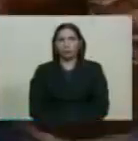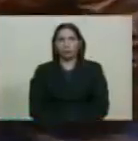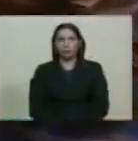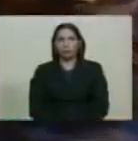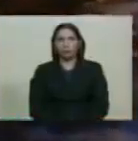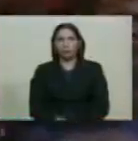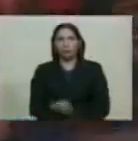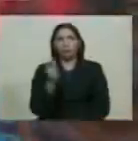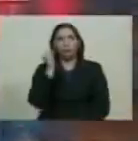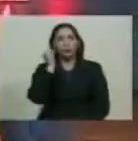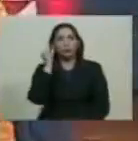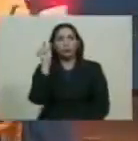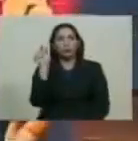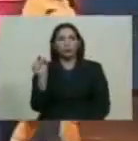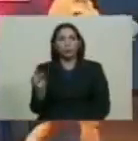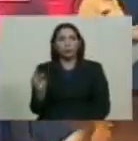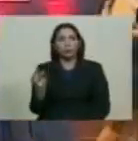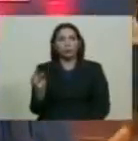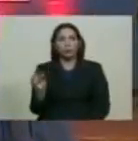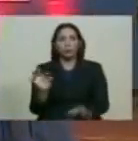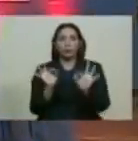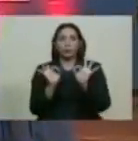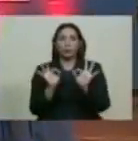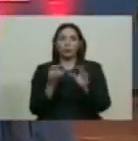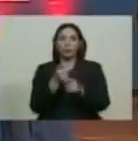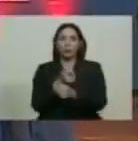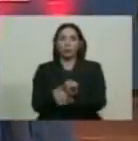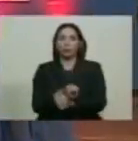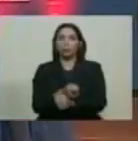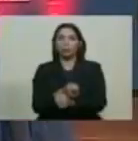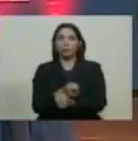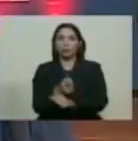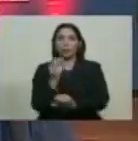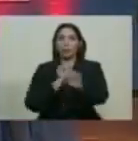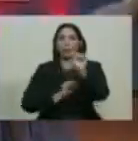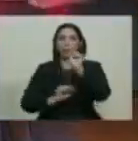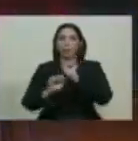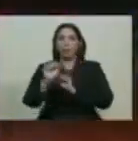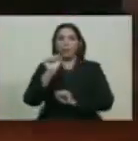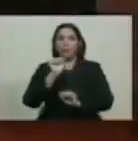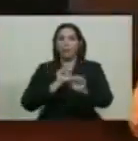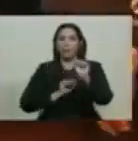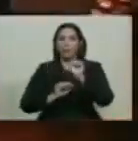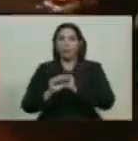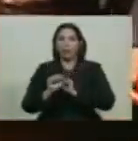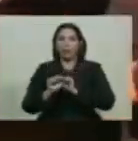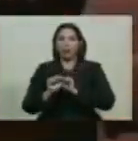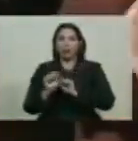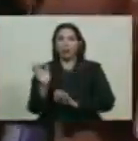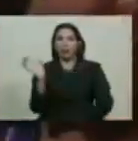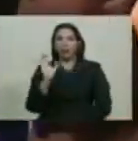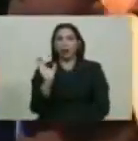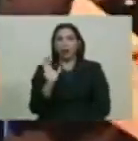Gabriela Alejandra Gutiérrez Requena, especialidad Defensa Civil del Distrito Capital.